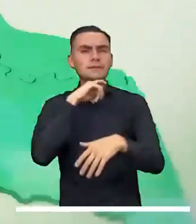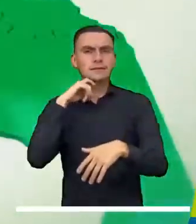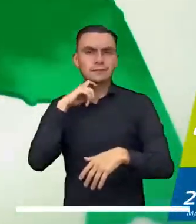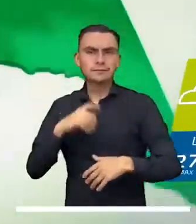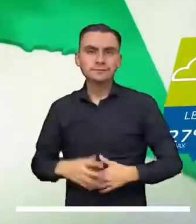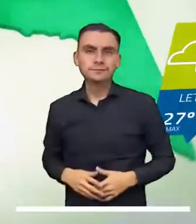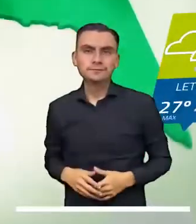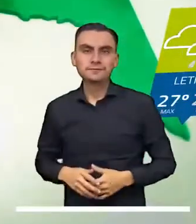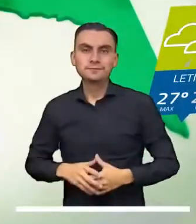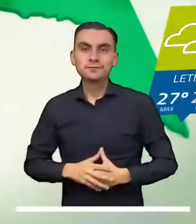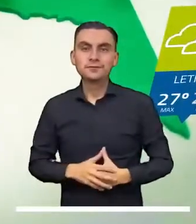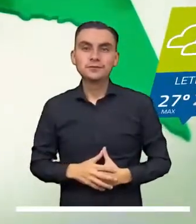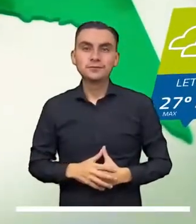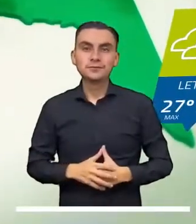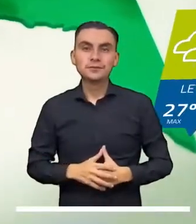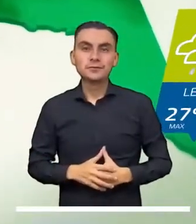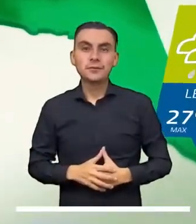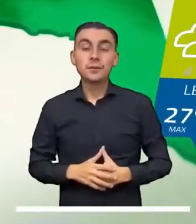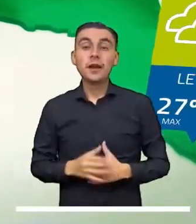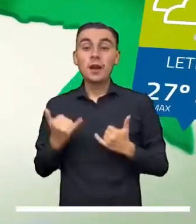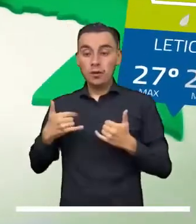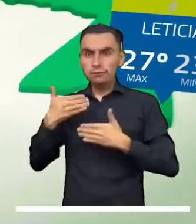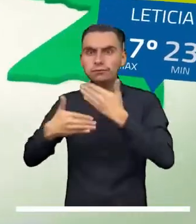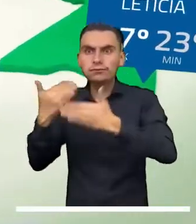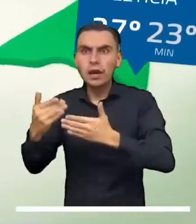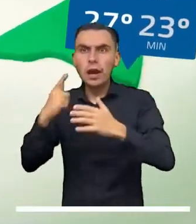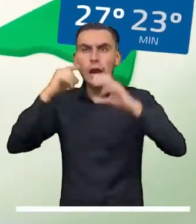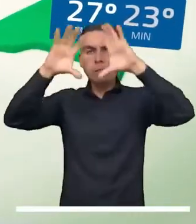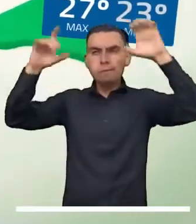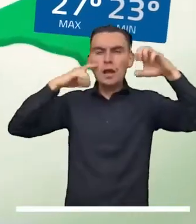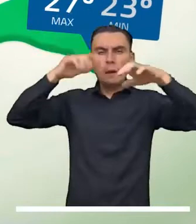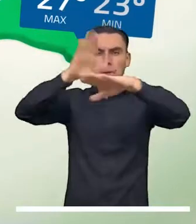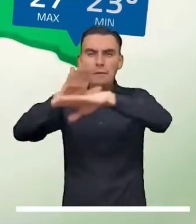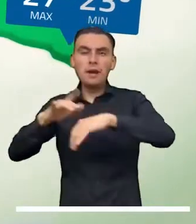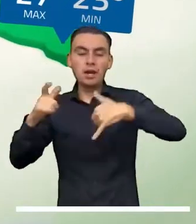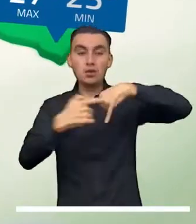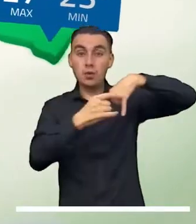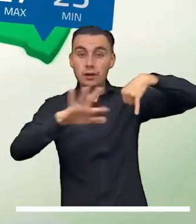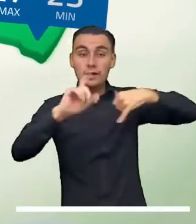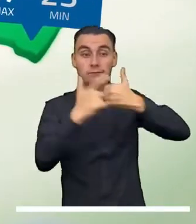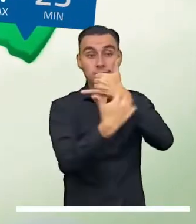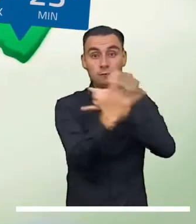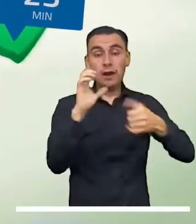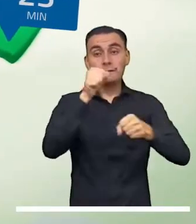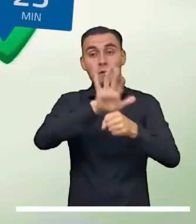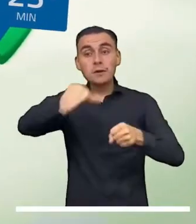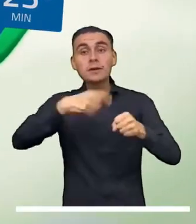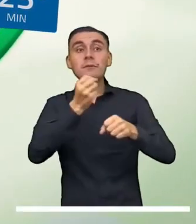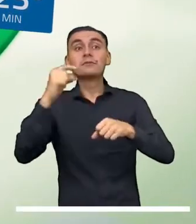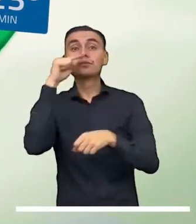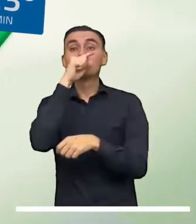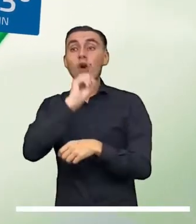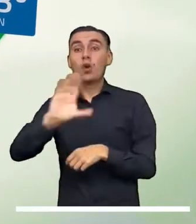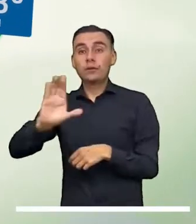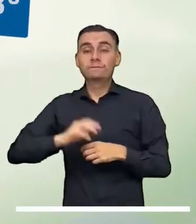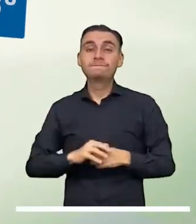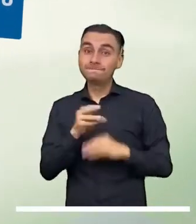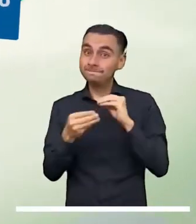Todo parece indicar que en la Amazonía las lluvias se presentarían en Caquetá, Putumayo, Amazonas y Guainía.